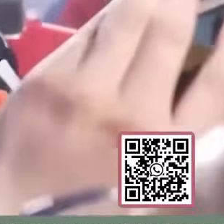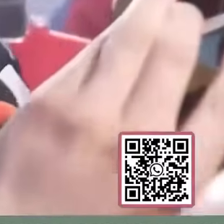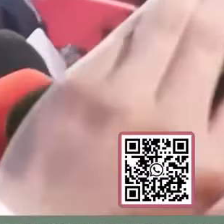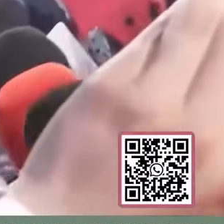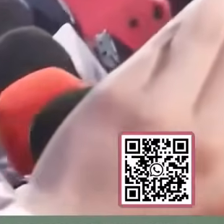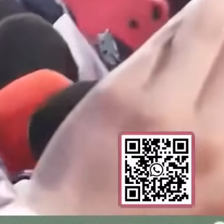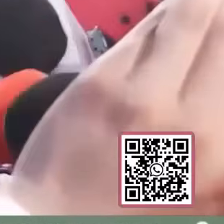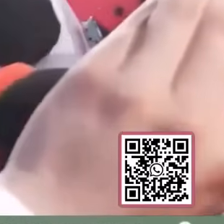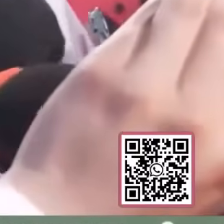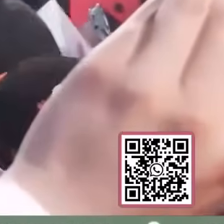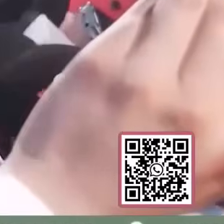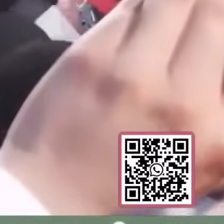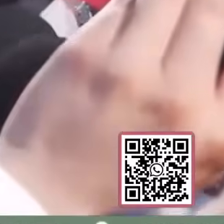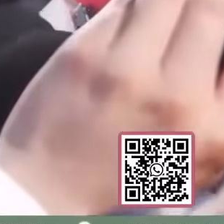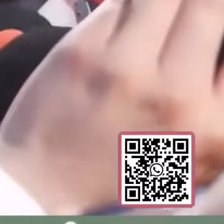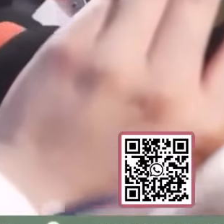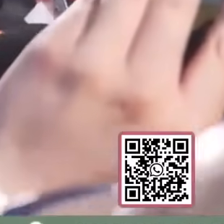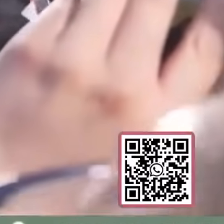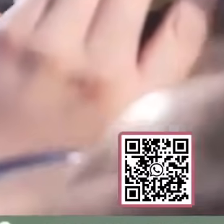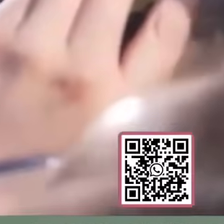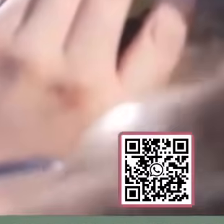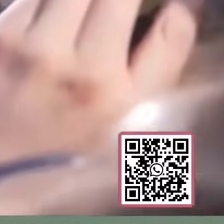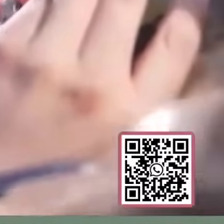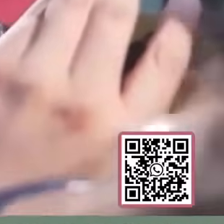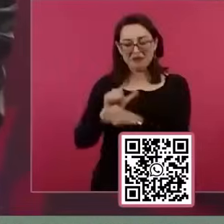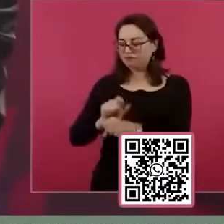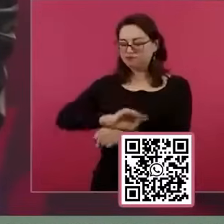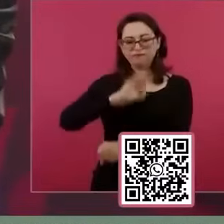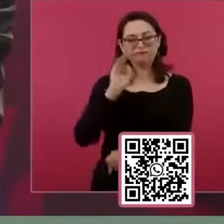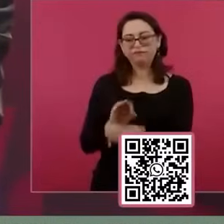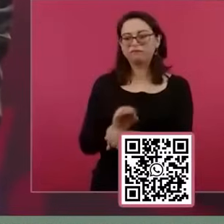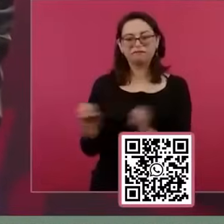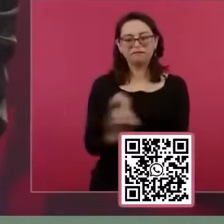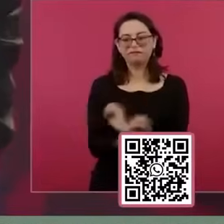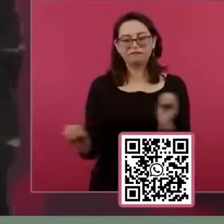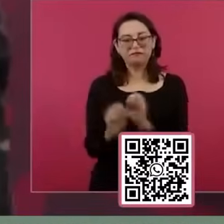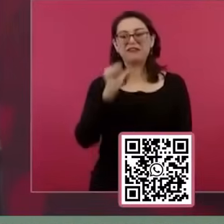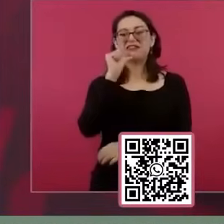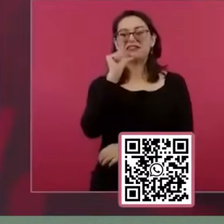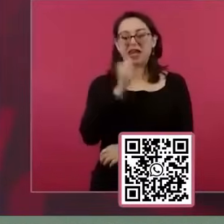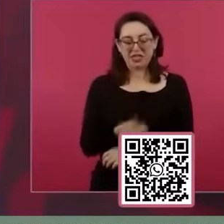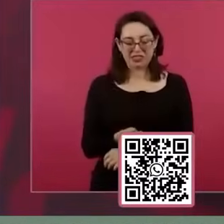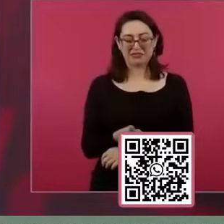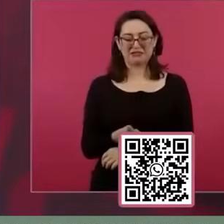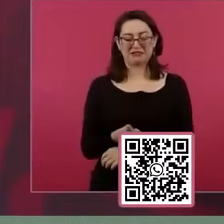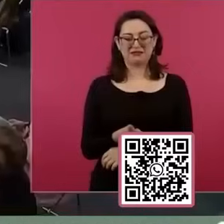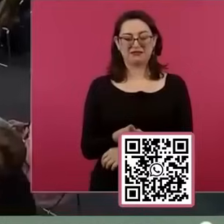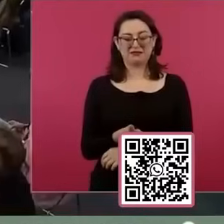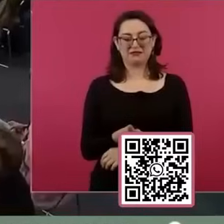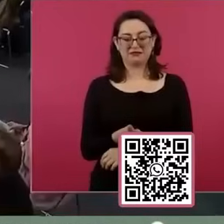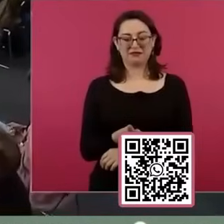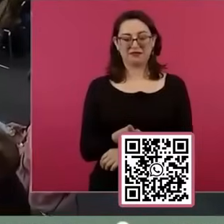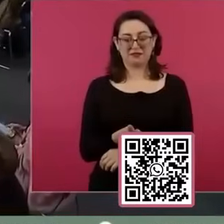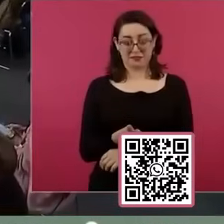que deje de exhibir la situación financiera de La senadora Xóchitl Gálvez así como evitar que hable de sus aspiraciones